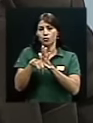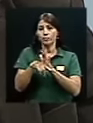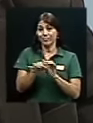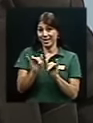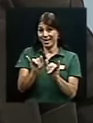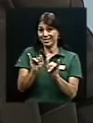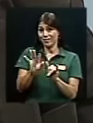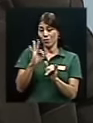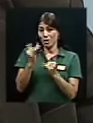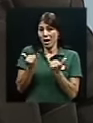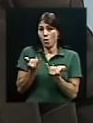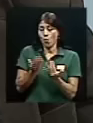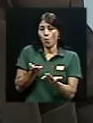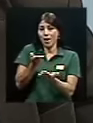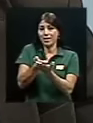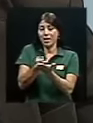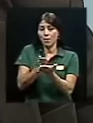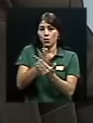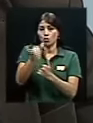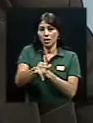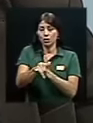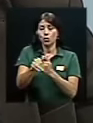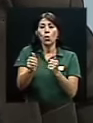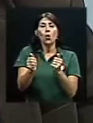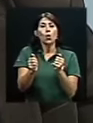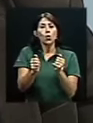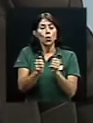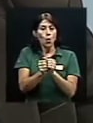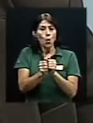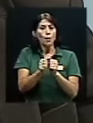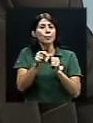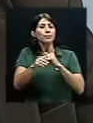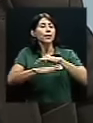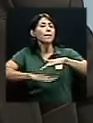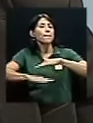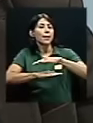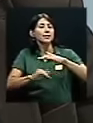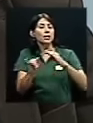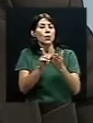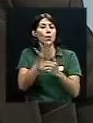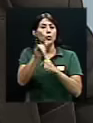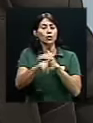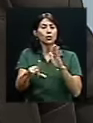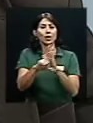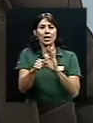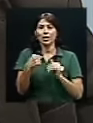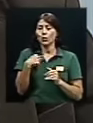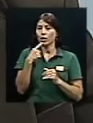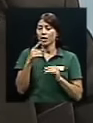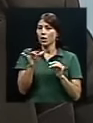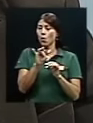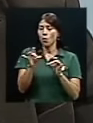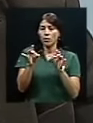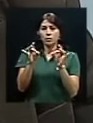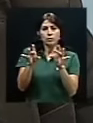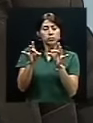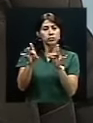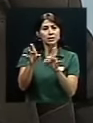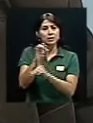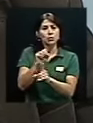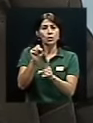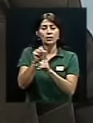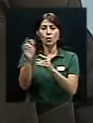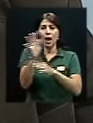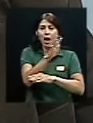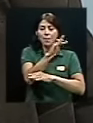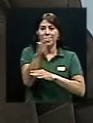proyecto con el marco de este proyecto de ley que yo califiqué como un adefesio ambiental, los artículos que tenían que ver con el tema